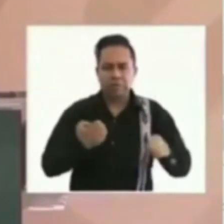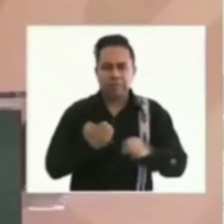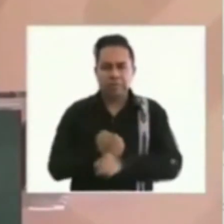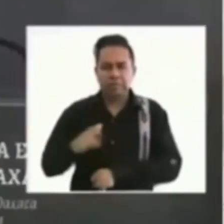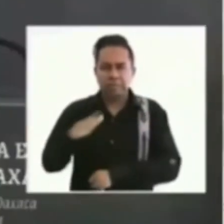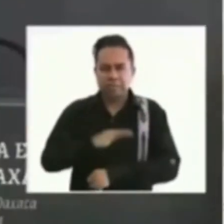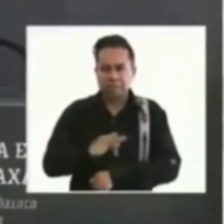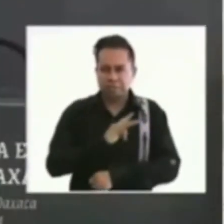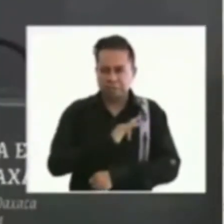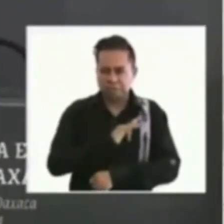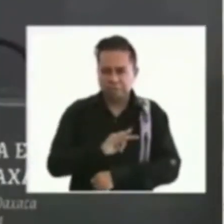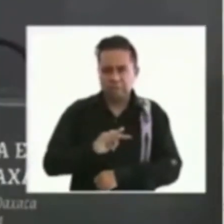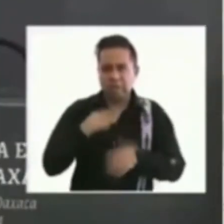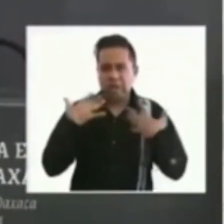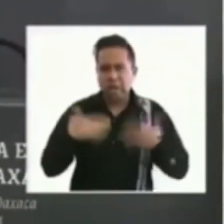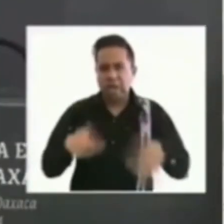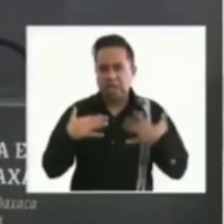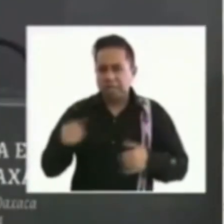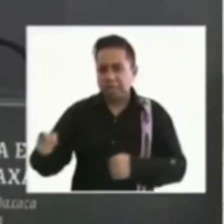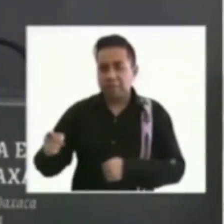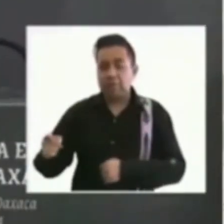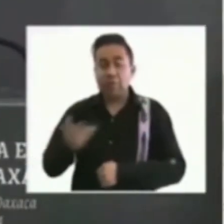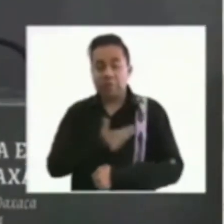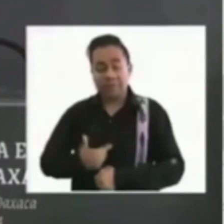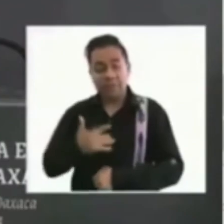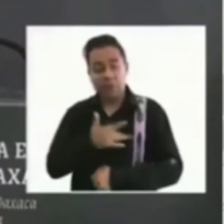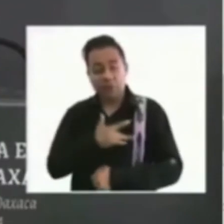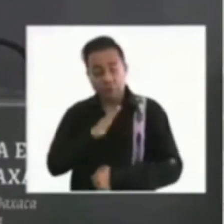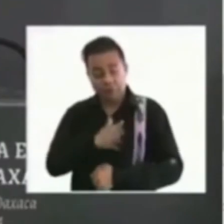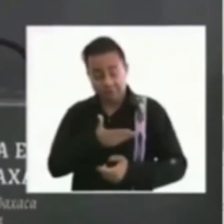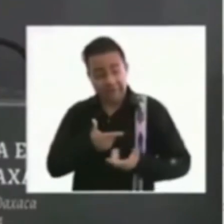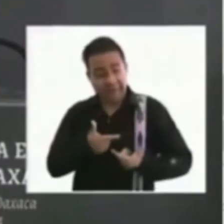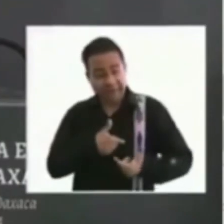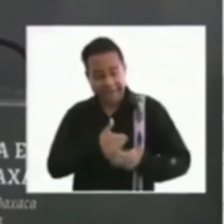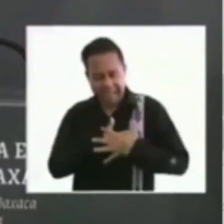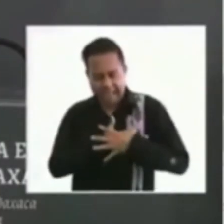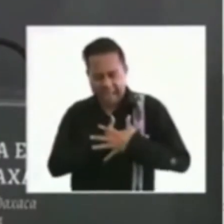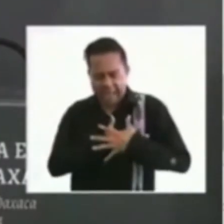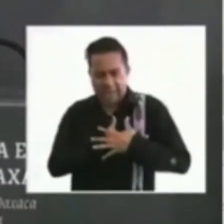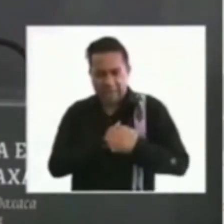que lleva el corazón del presidente.